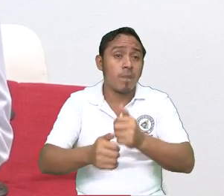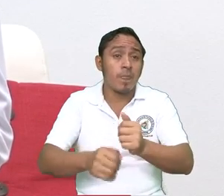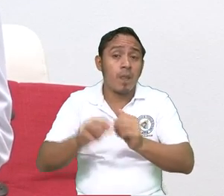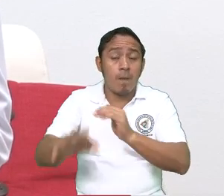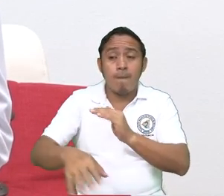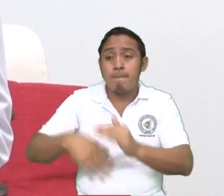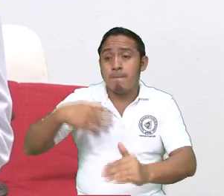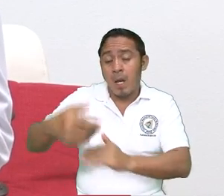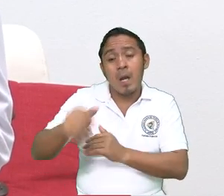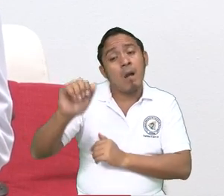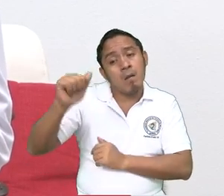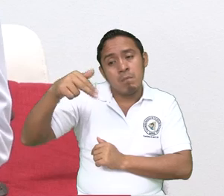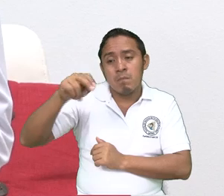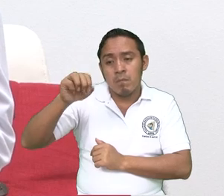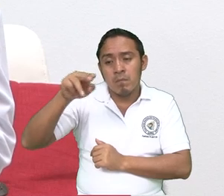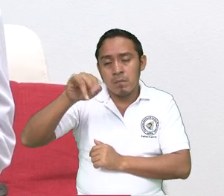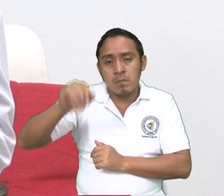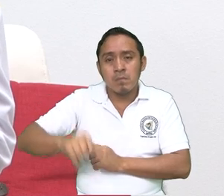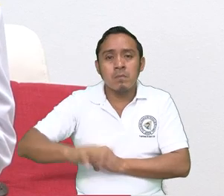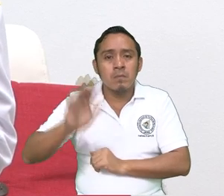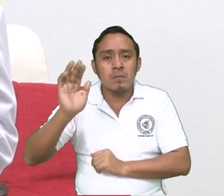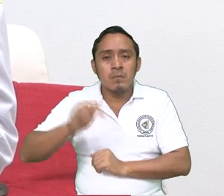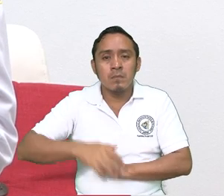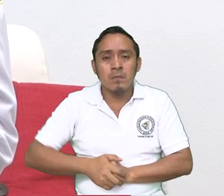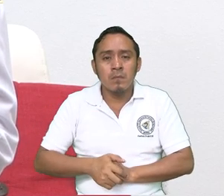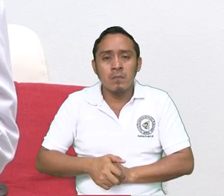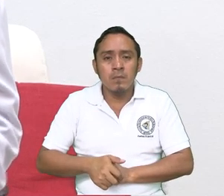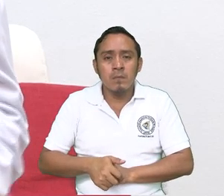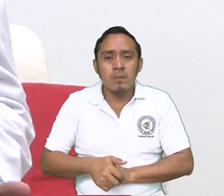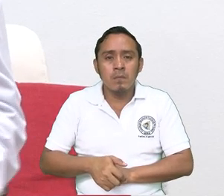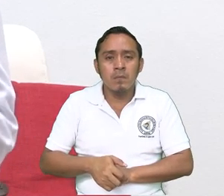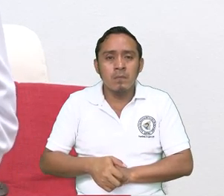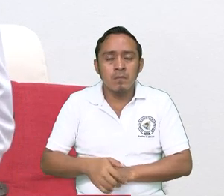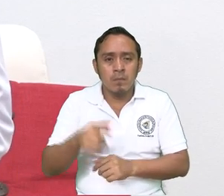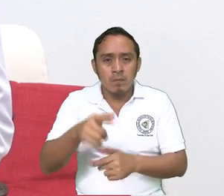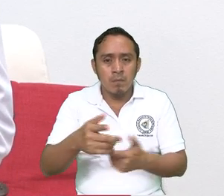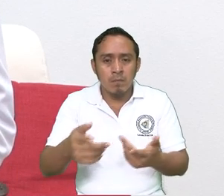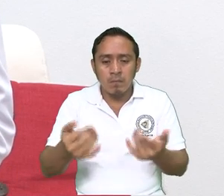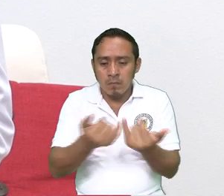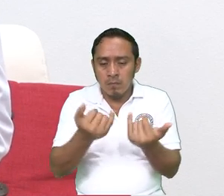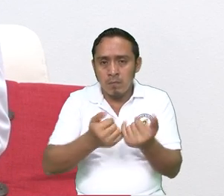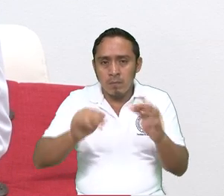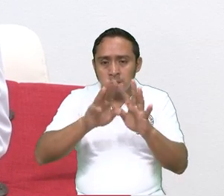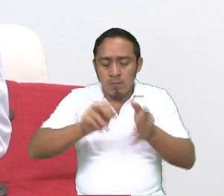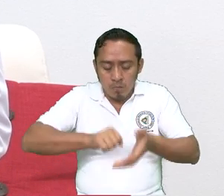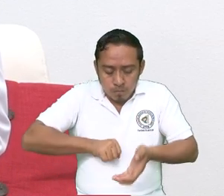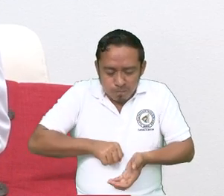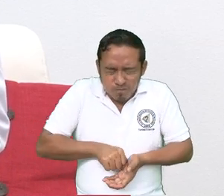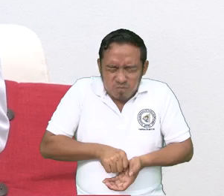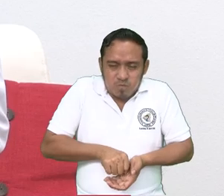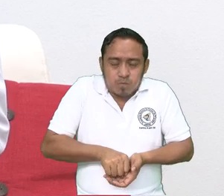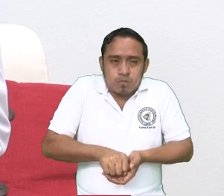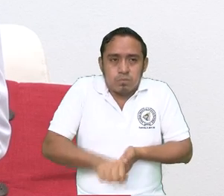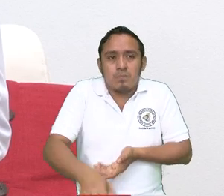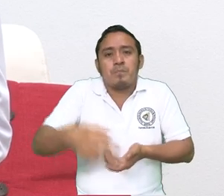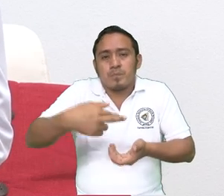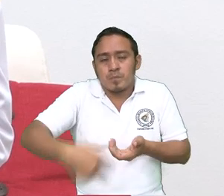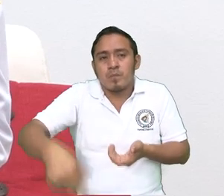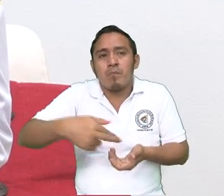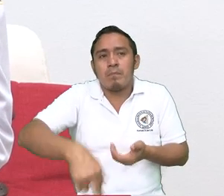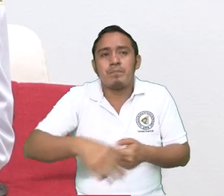la pérdida excesiva de sangre entonces en la situación del parto una de las complicaciones que se han